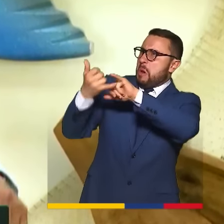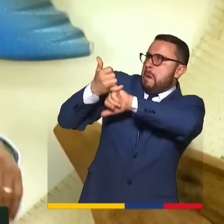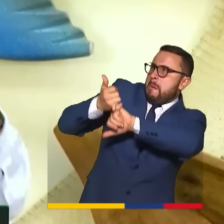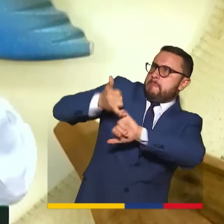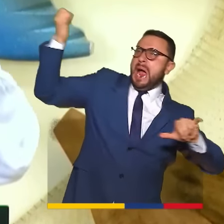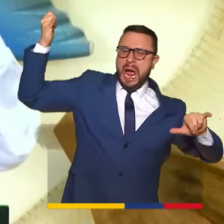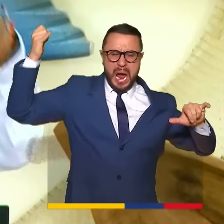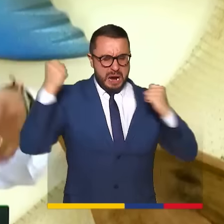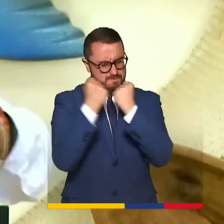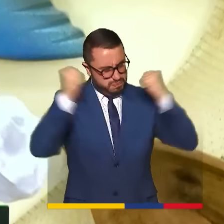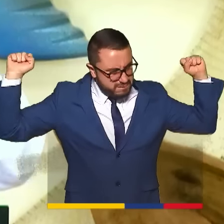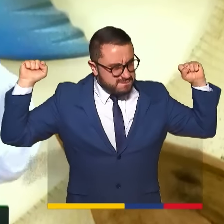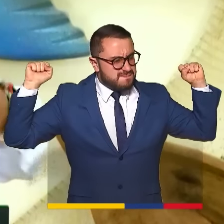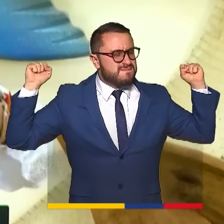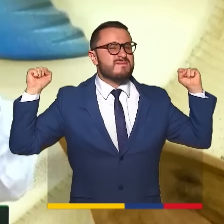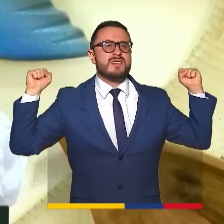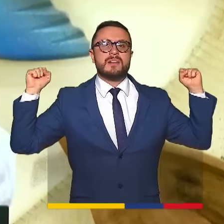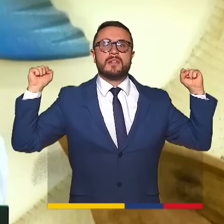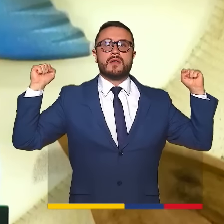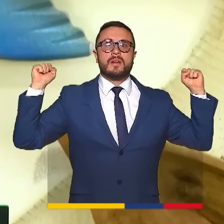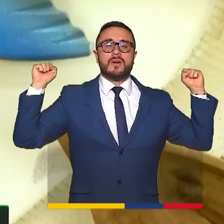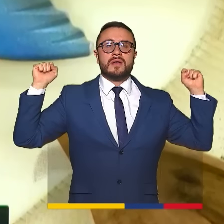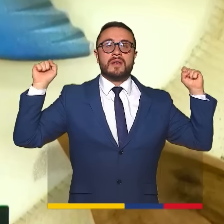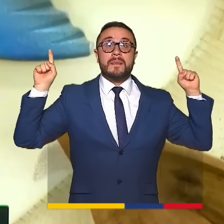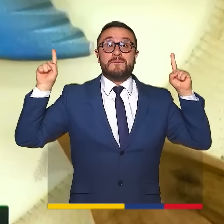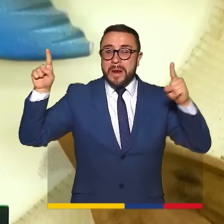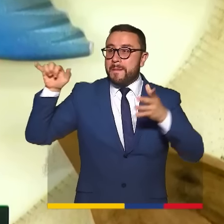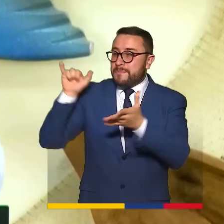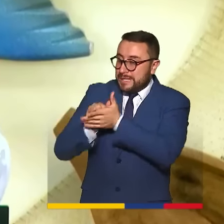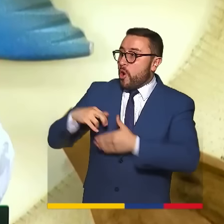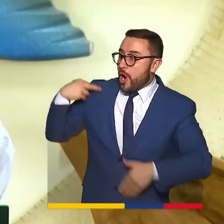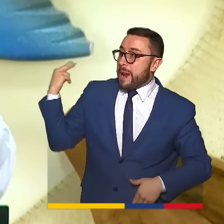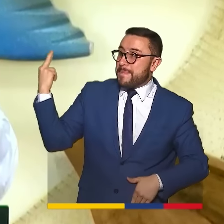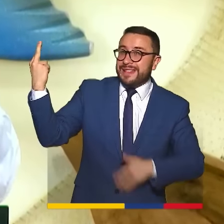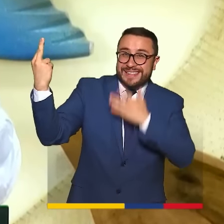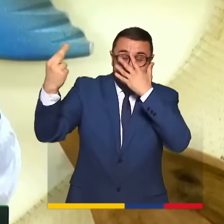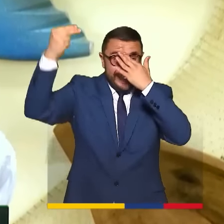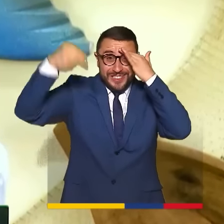Y como se ha vuelto repetitivo en la historia nacional,